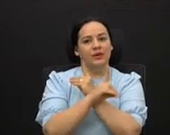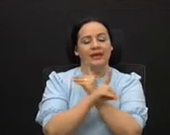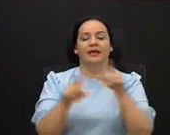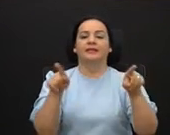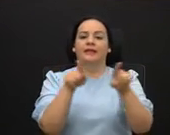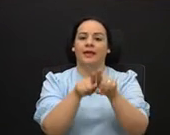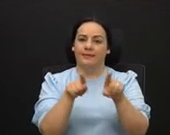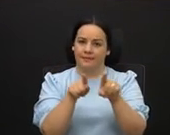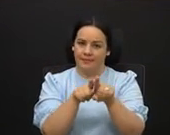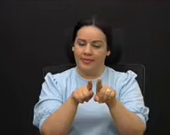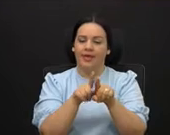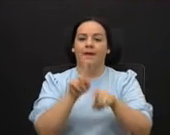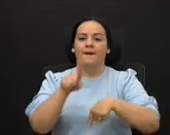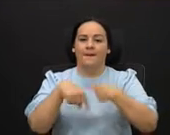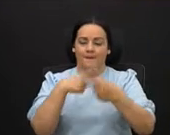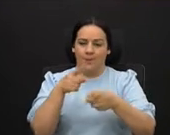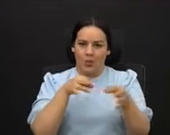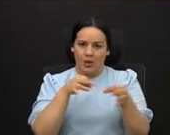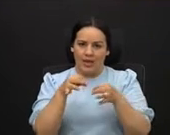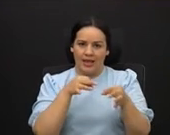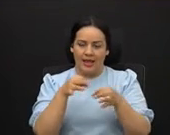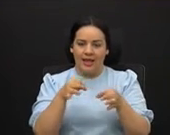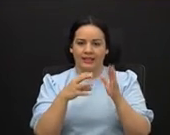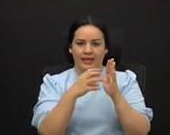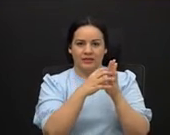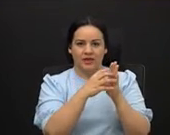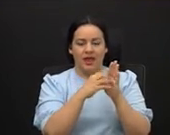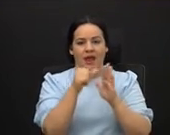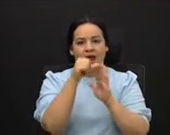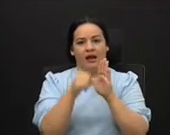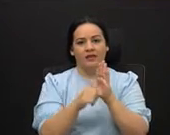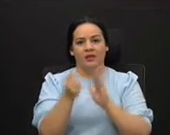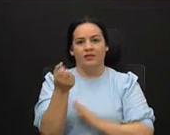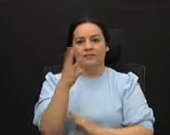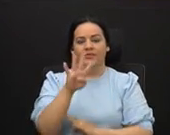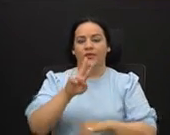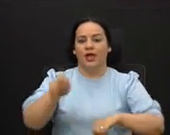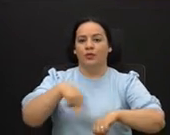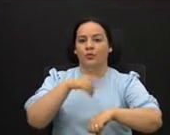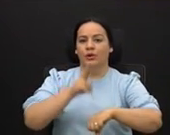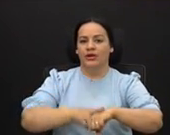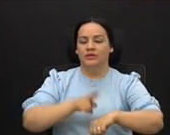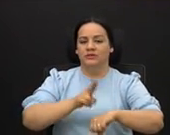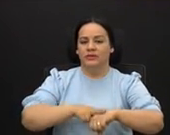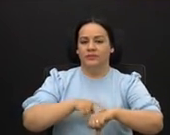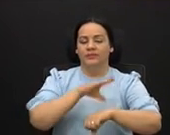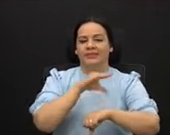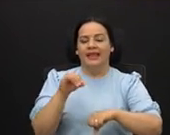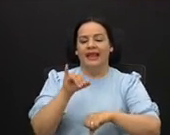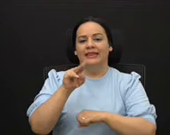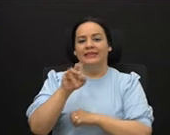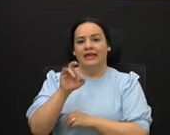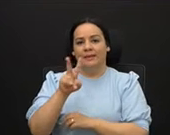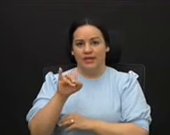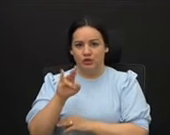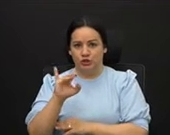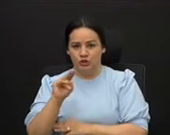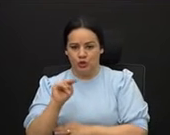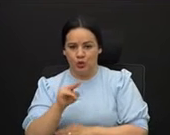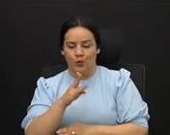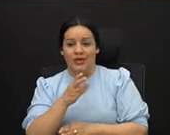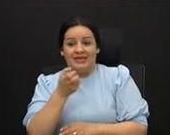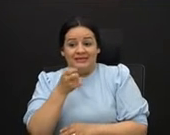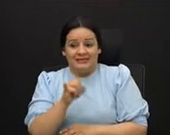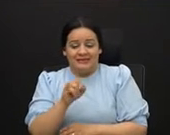les voy a citar textualmente. Artículo 14, naturaleza de la intervención. Si en el ejercicio de